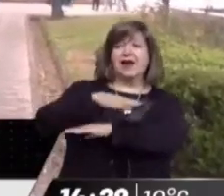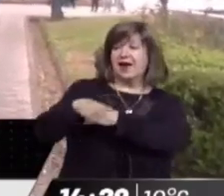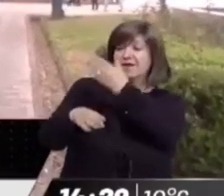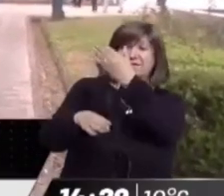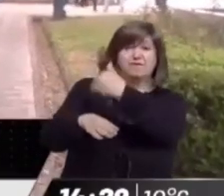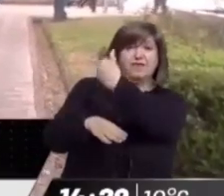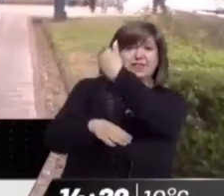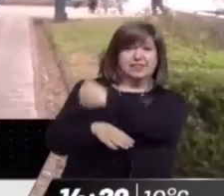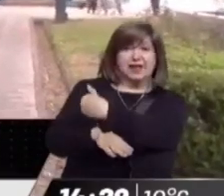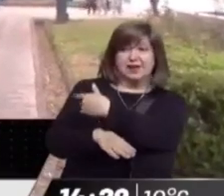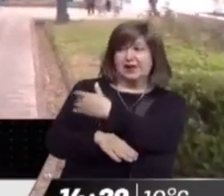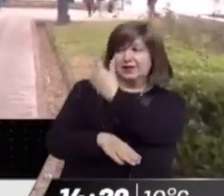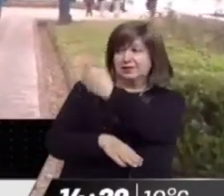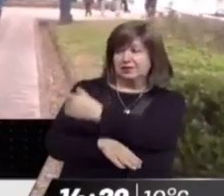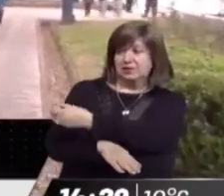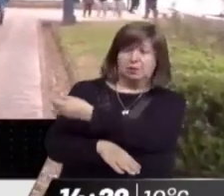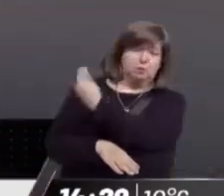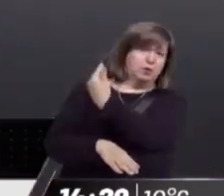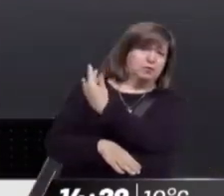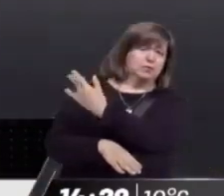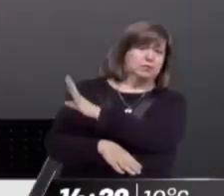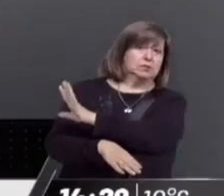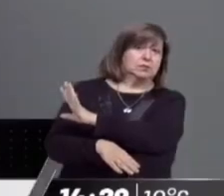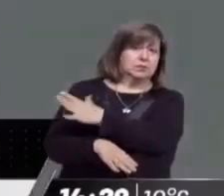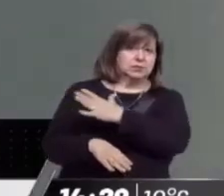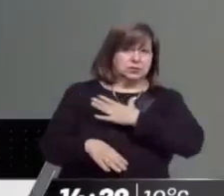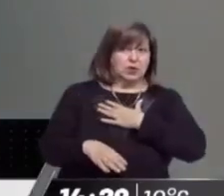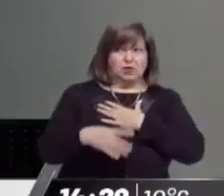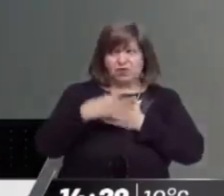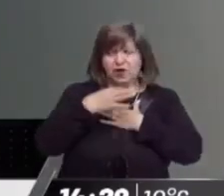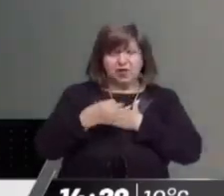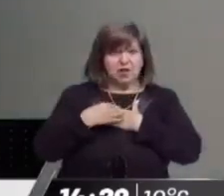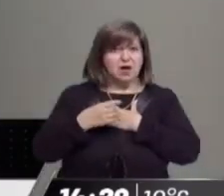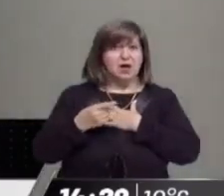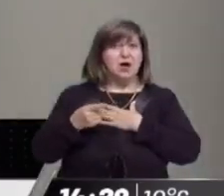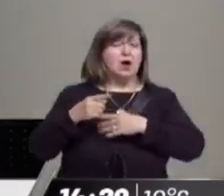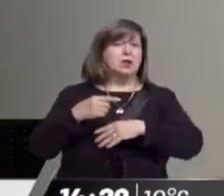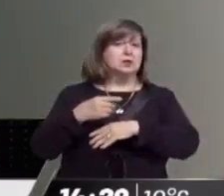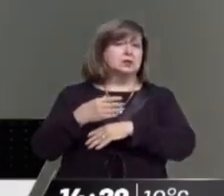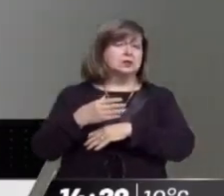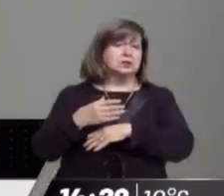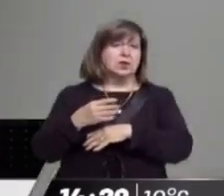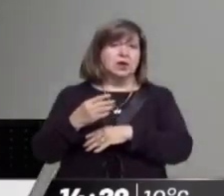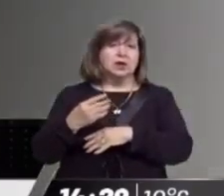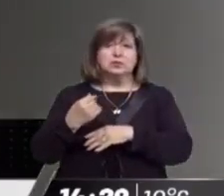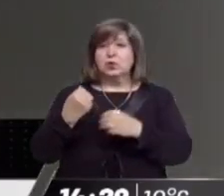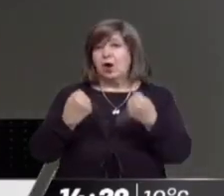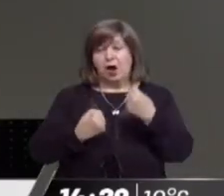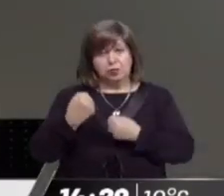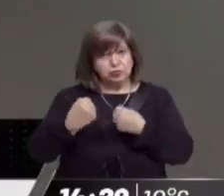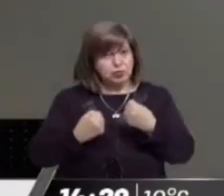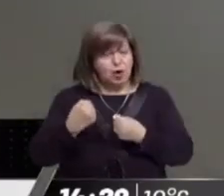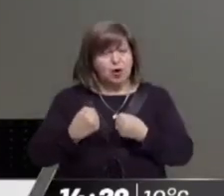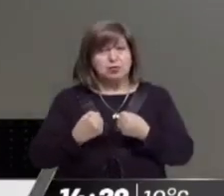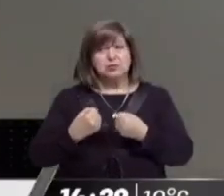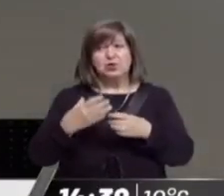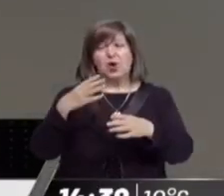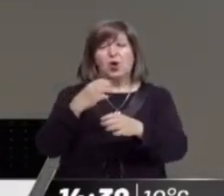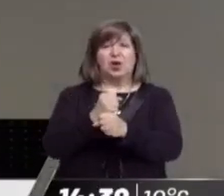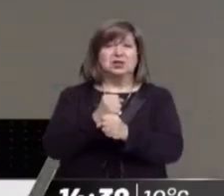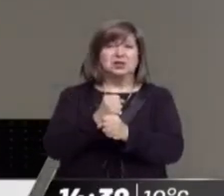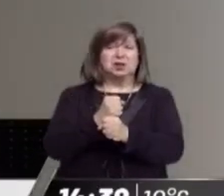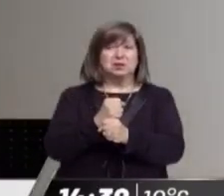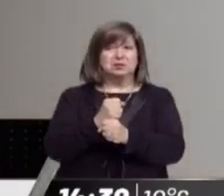arriesgada, así que a partir de ese momento es como que me empezó a tener vuelta, así o así en auto, porque en bondi ya no se